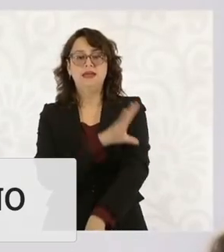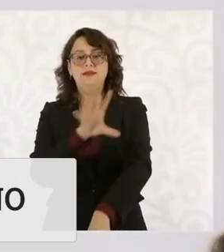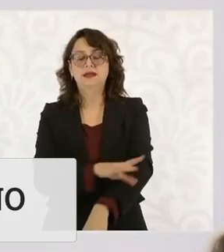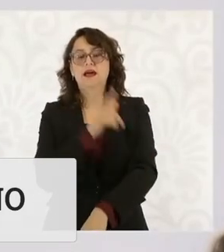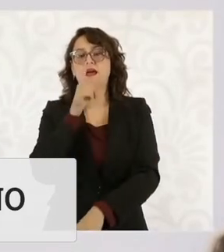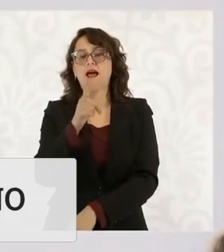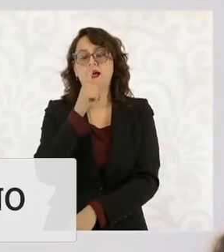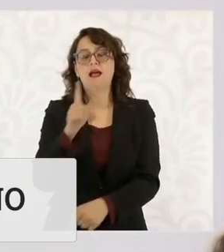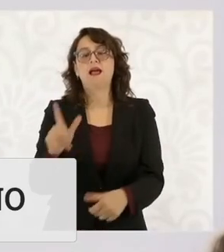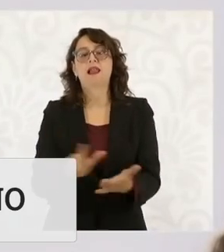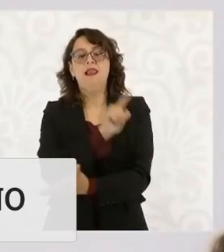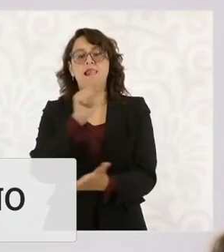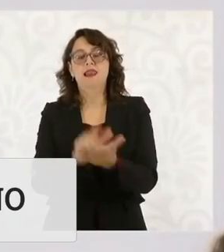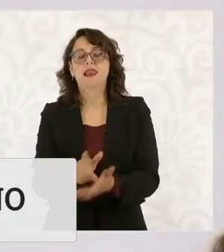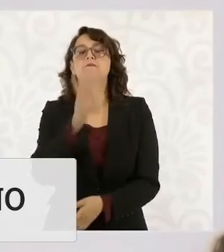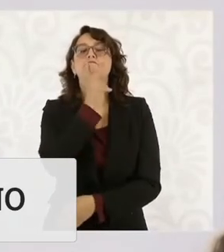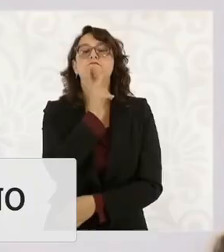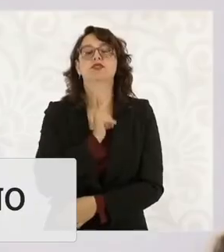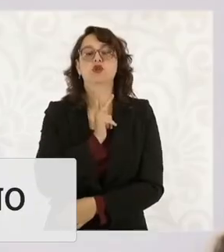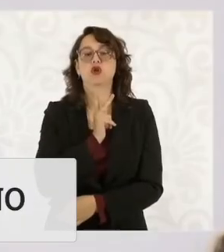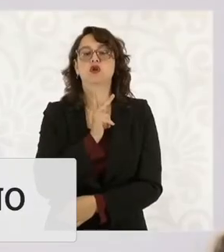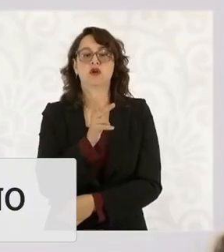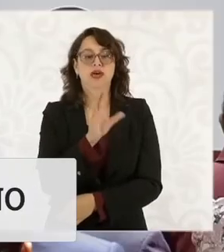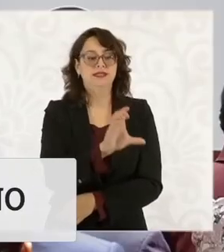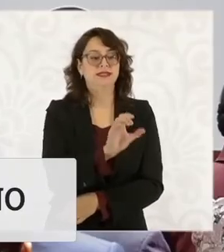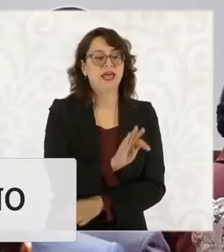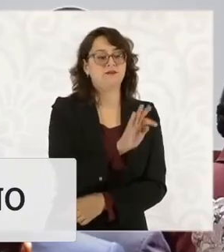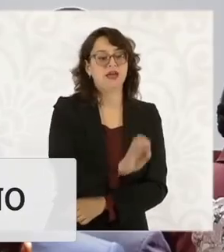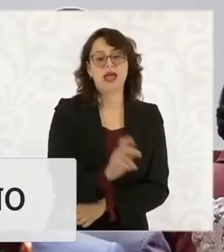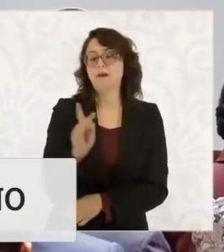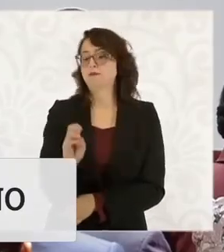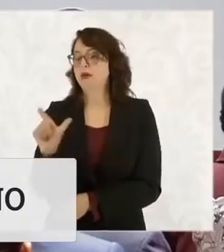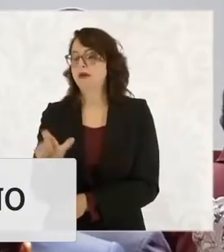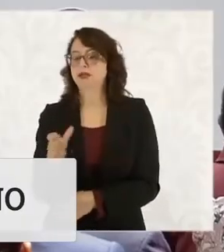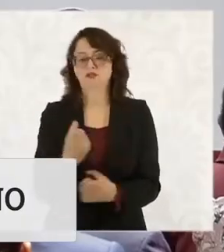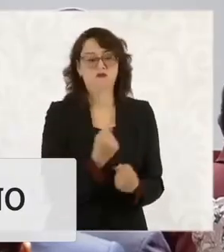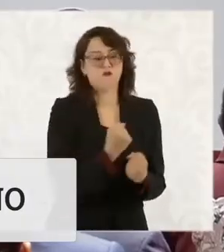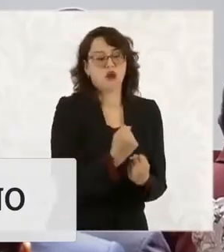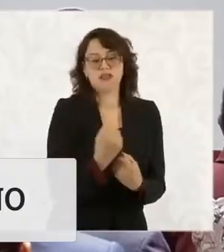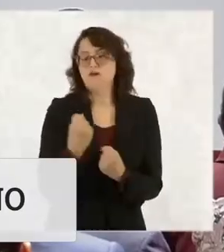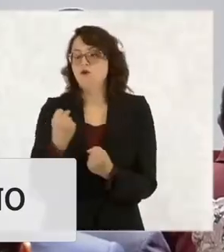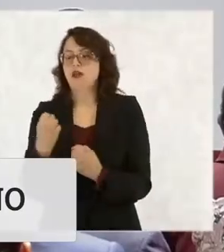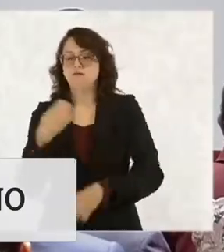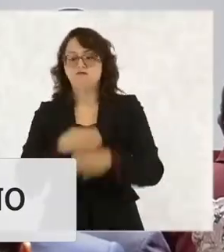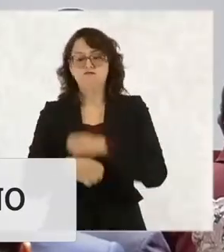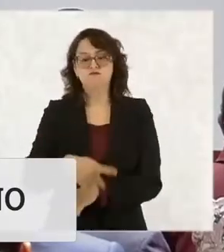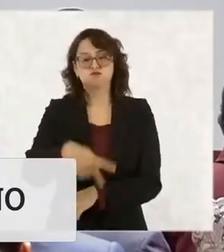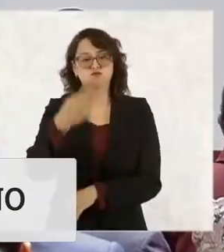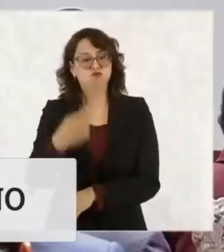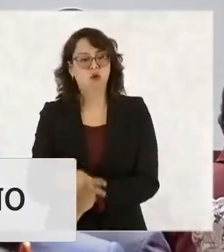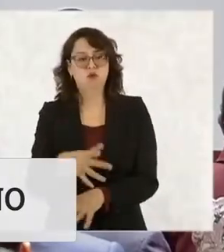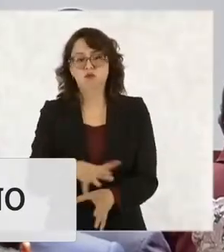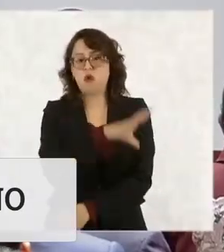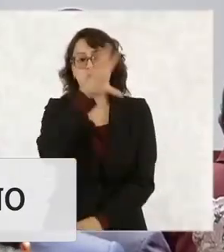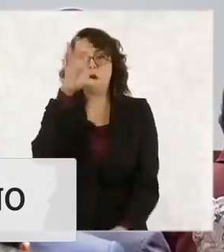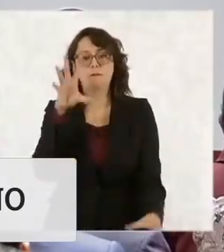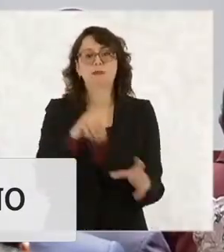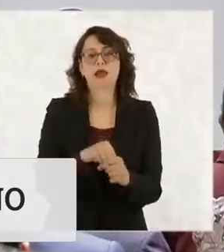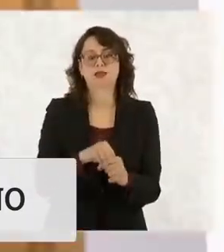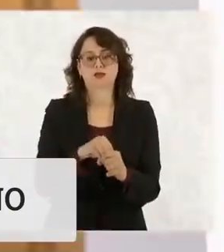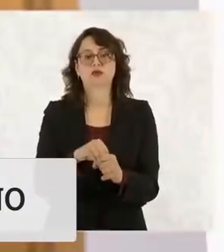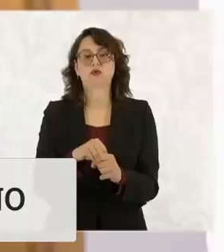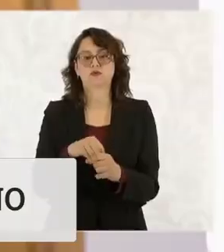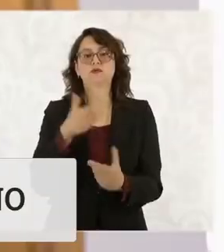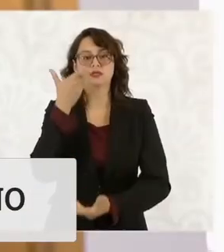petrolera para fortalecer a Pemex y CFE como empresas públicas vertical y horizontalmente